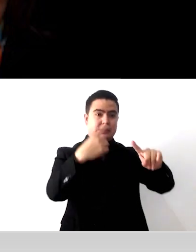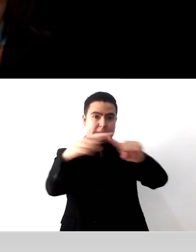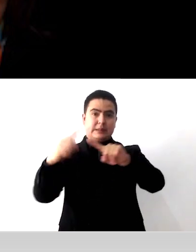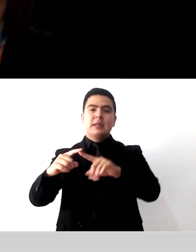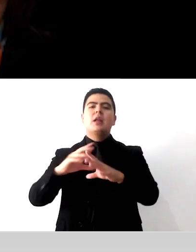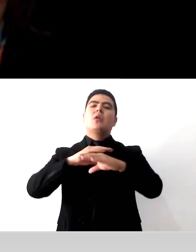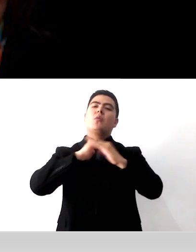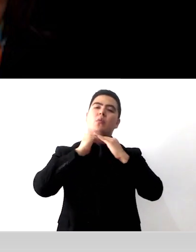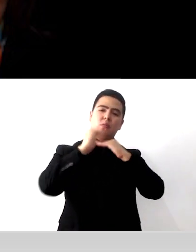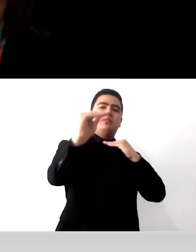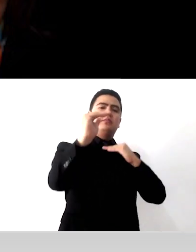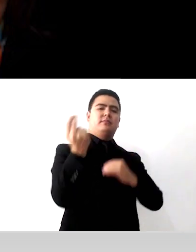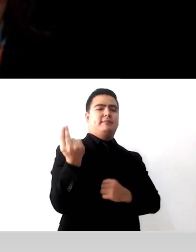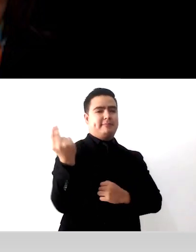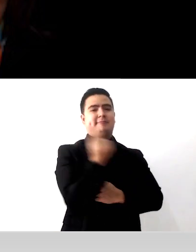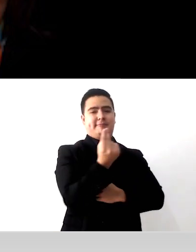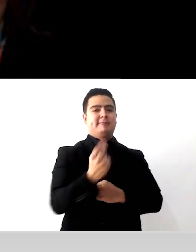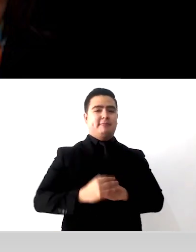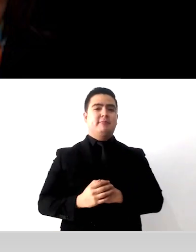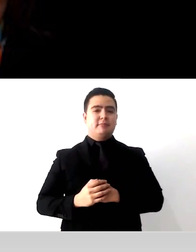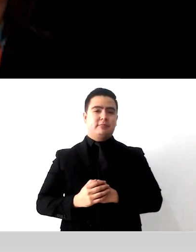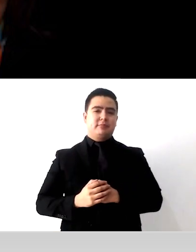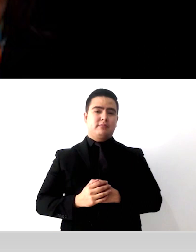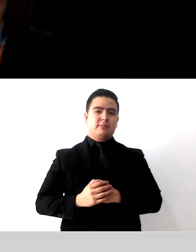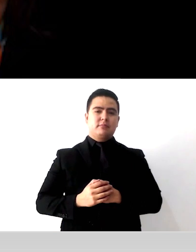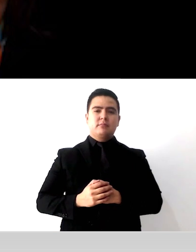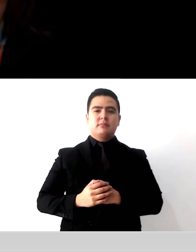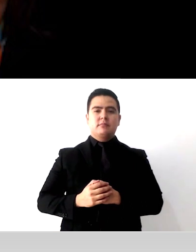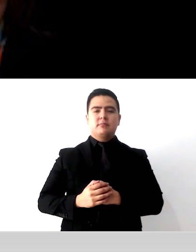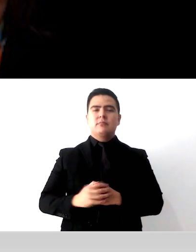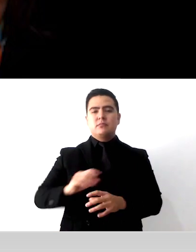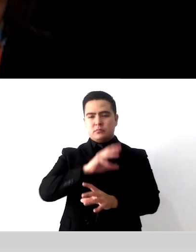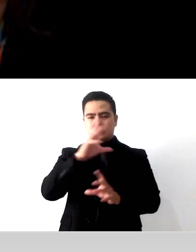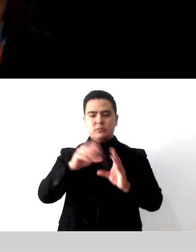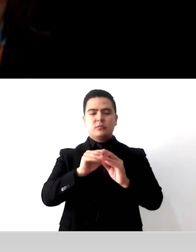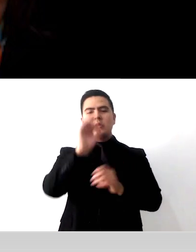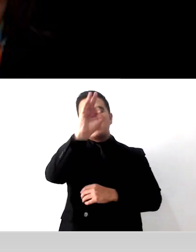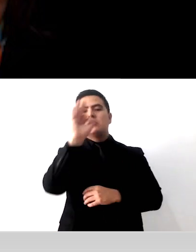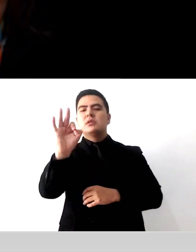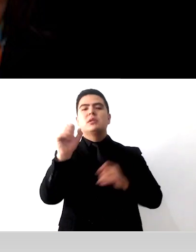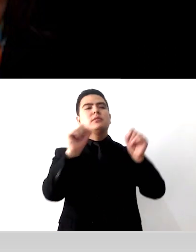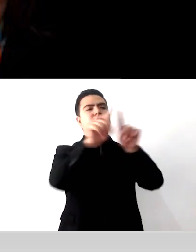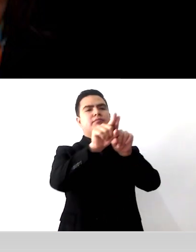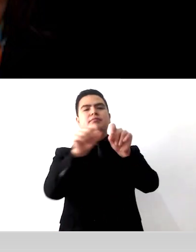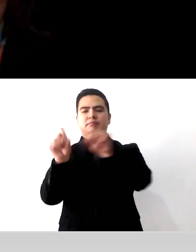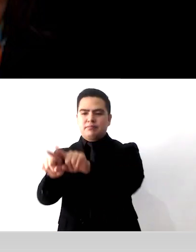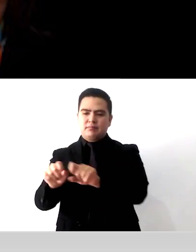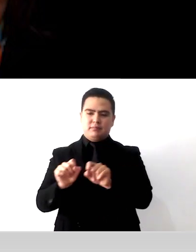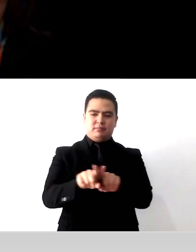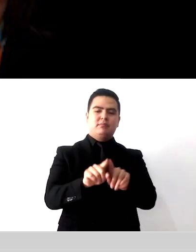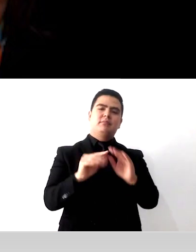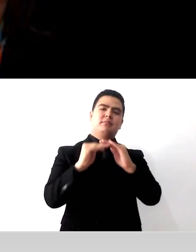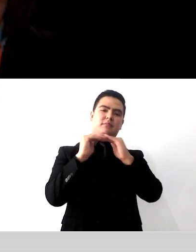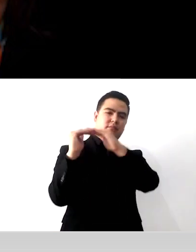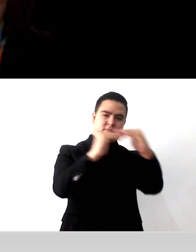en mínimo la proporción en que están representados en el marco geográfico en el que nos encontramos, deberían de estar representados en los